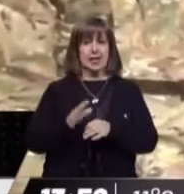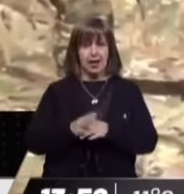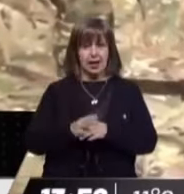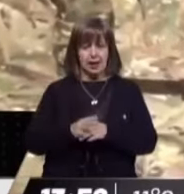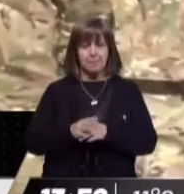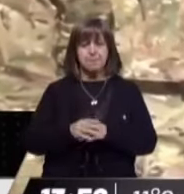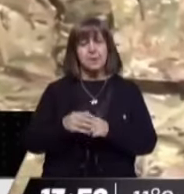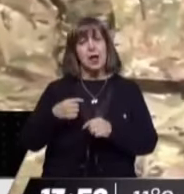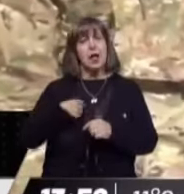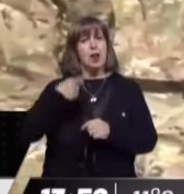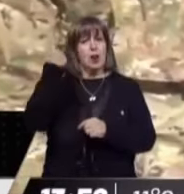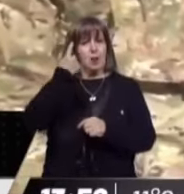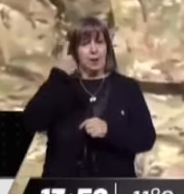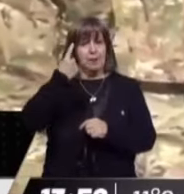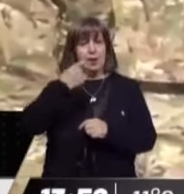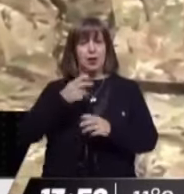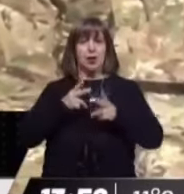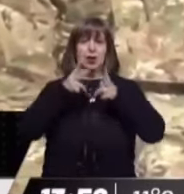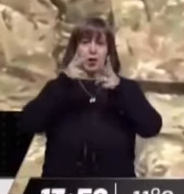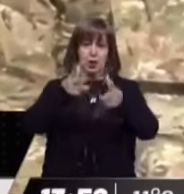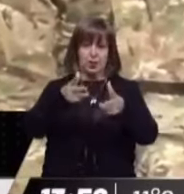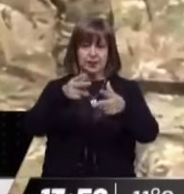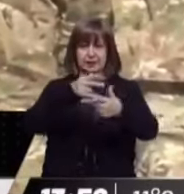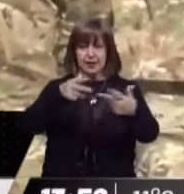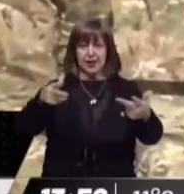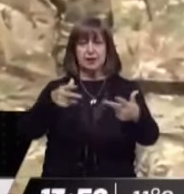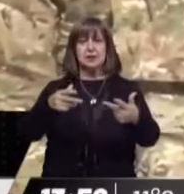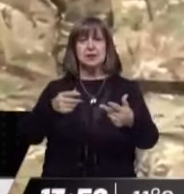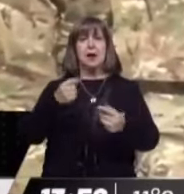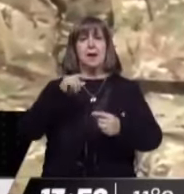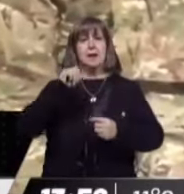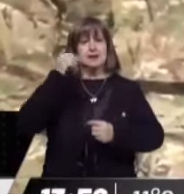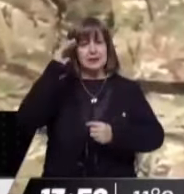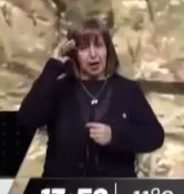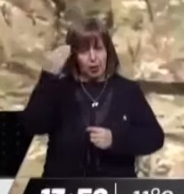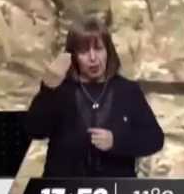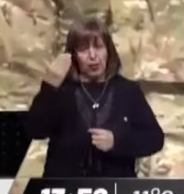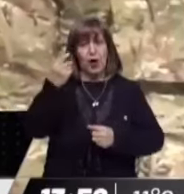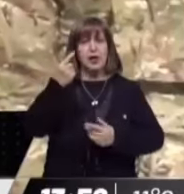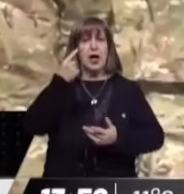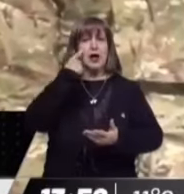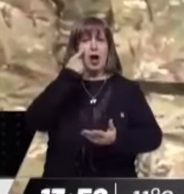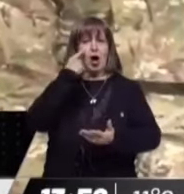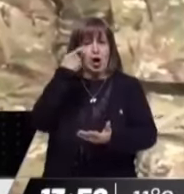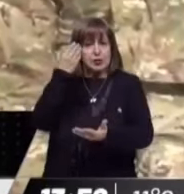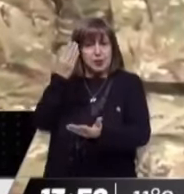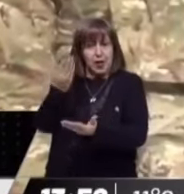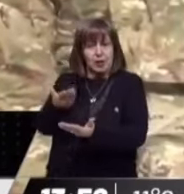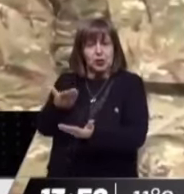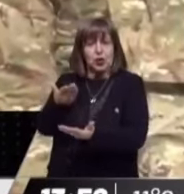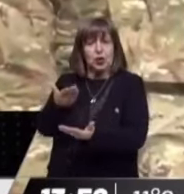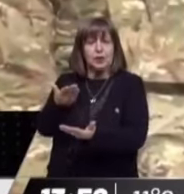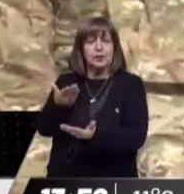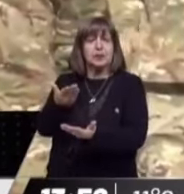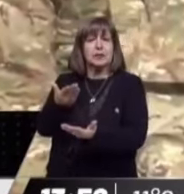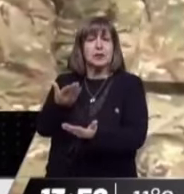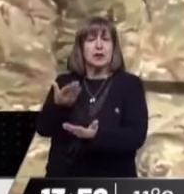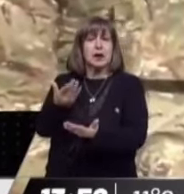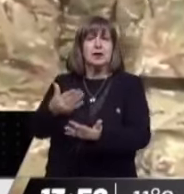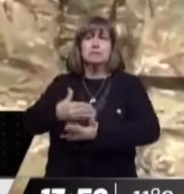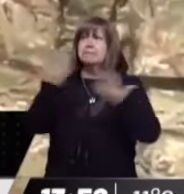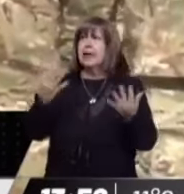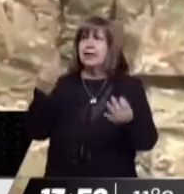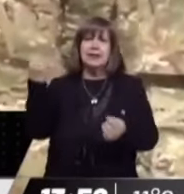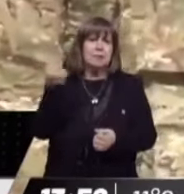Y lo primero que quiero hacer es extender el saludo, el reconocimiento en este día